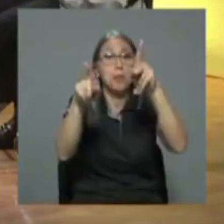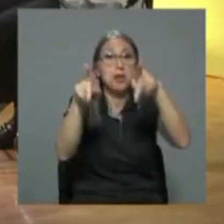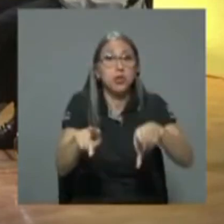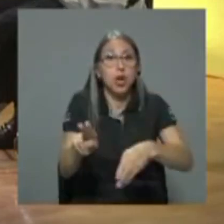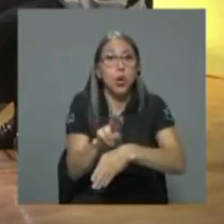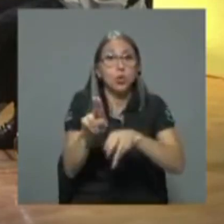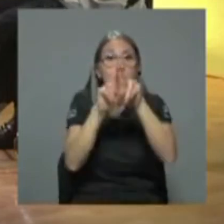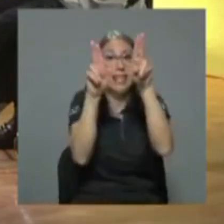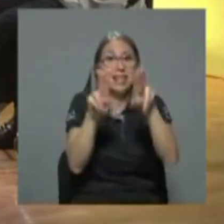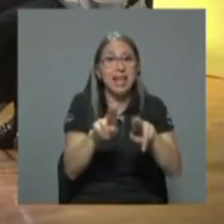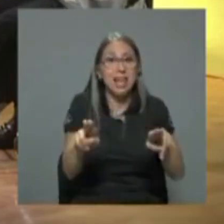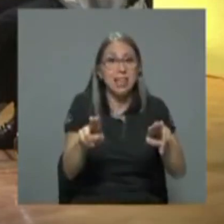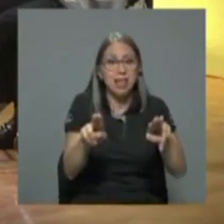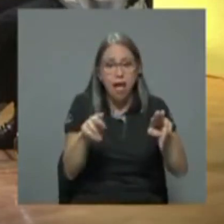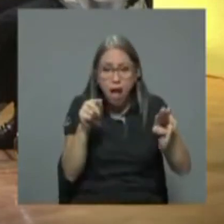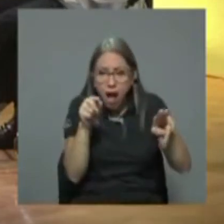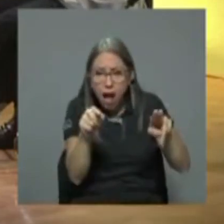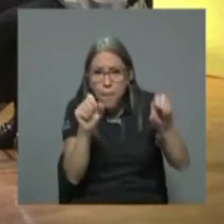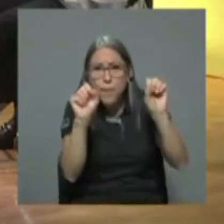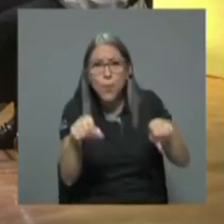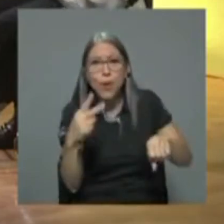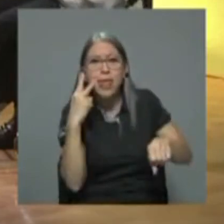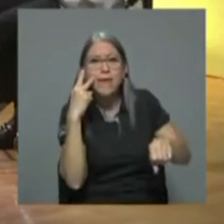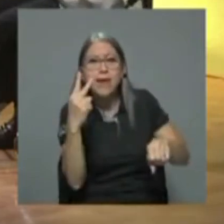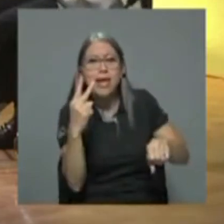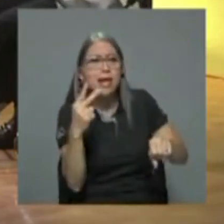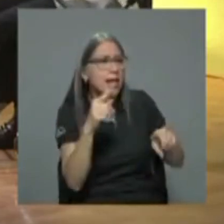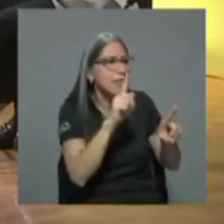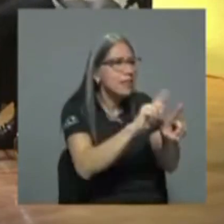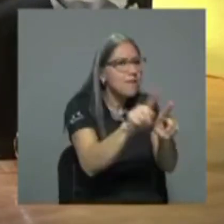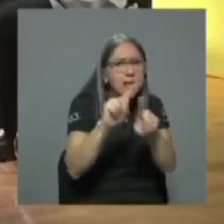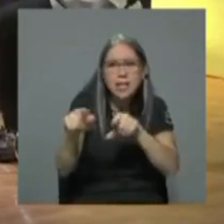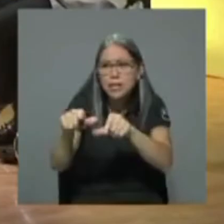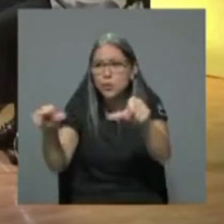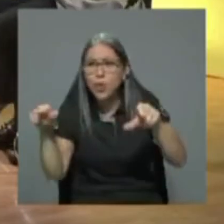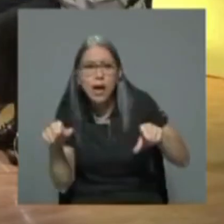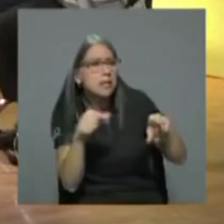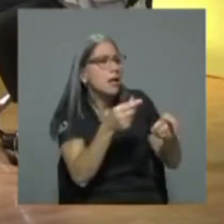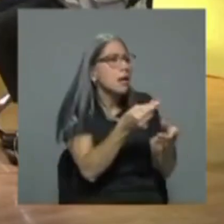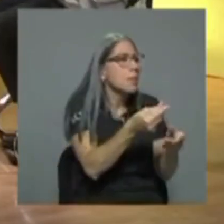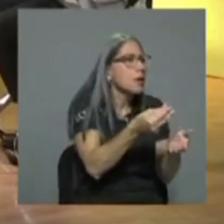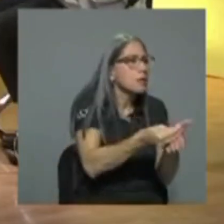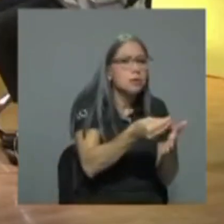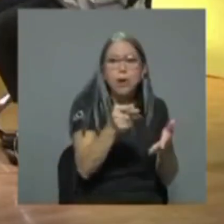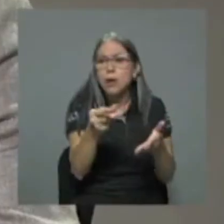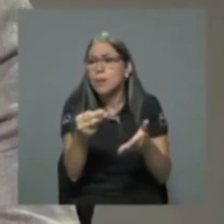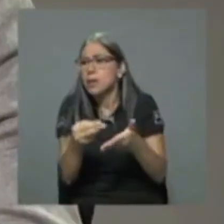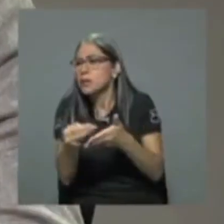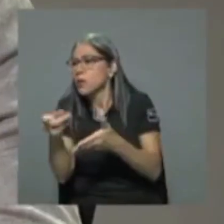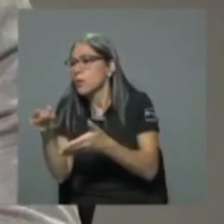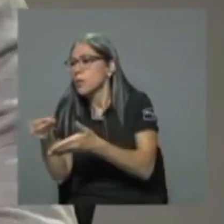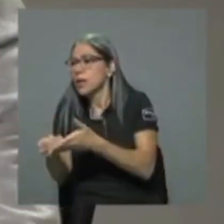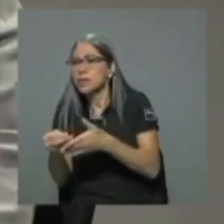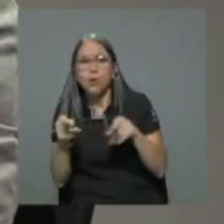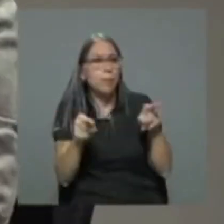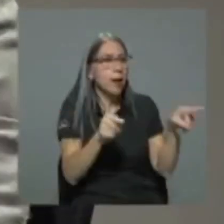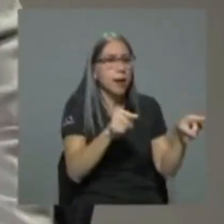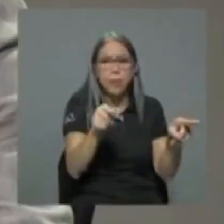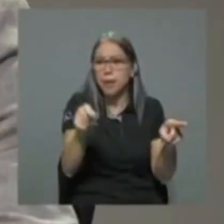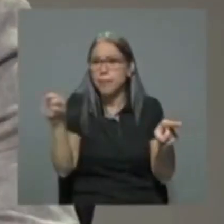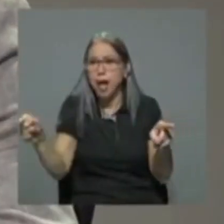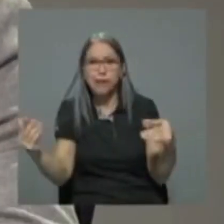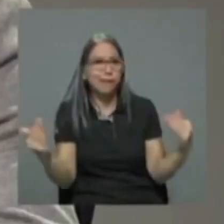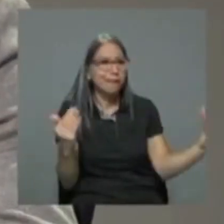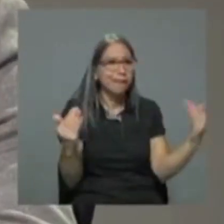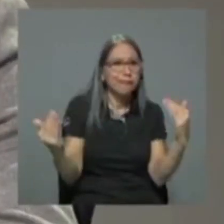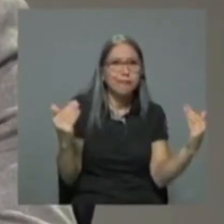y puede ver cuánto me cuesta en este comercio, cuánto me cuesta en este comercio, cuánto me cuesta en este comercio, y compro el mejor y casi que